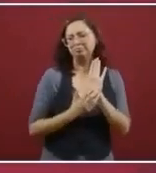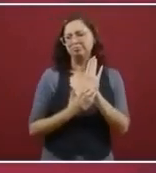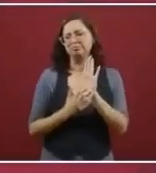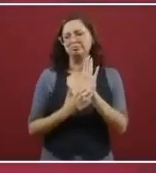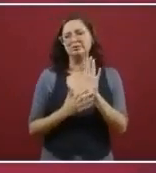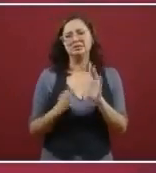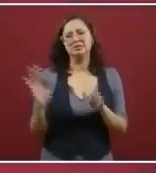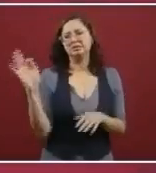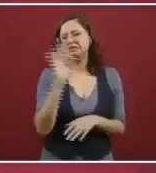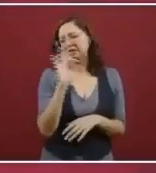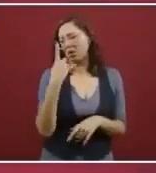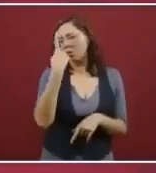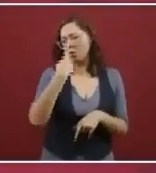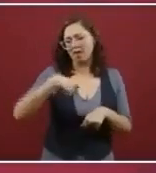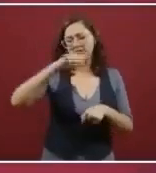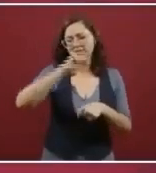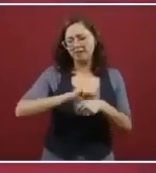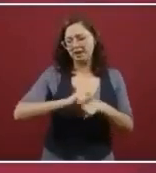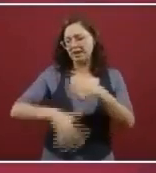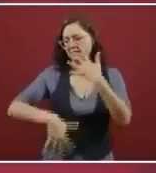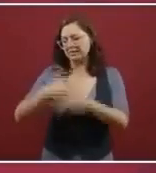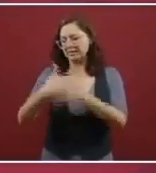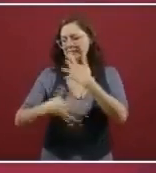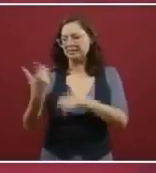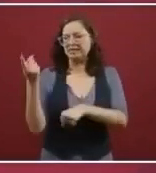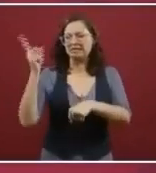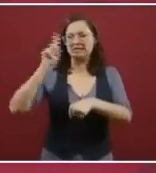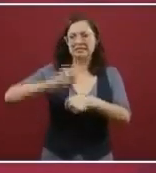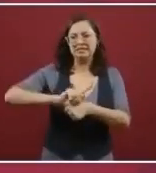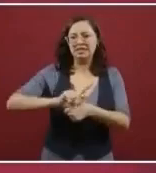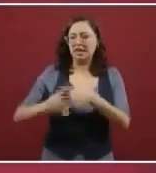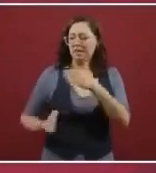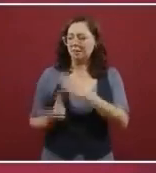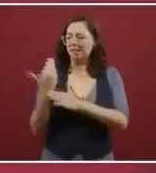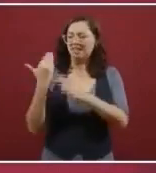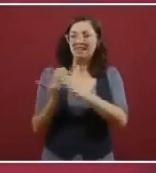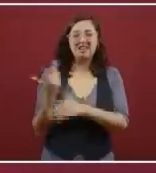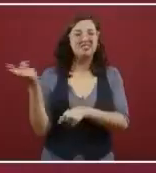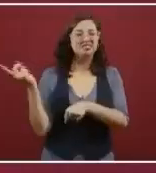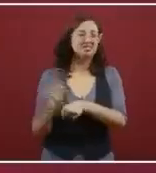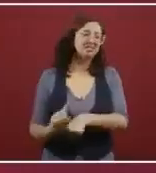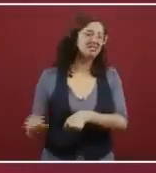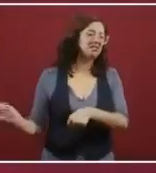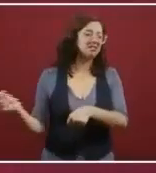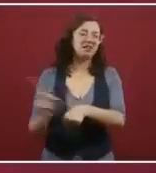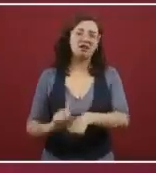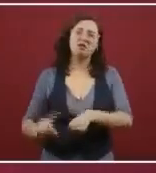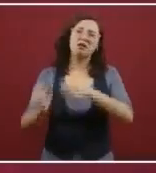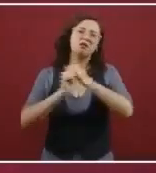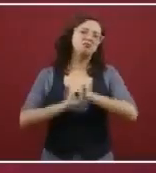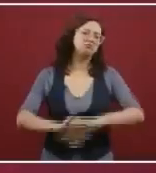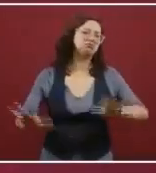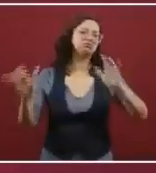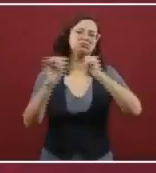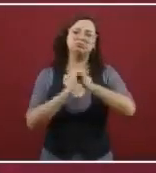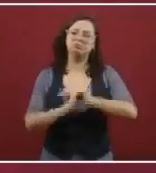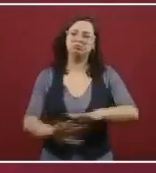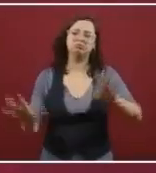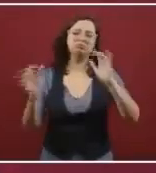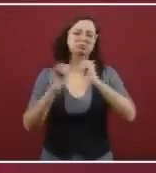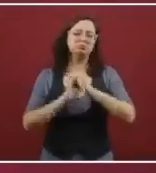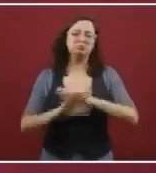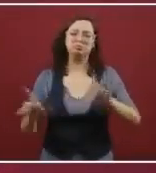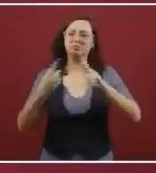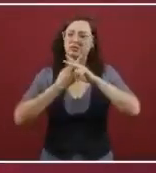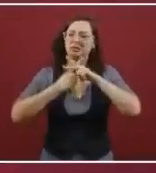una semana, 15 días en las mañanas a estar hablando de ese tema. Y cuando arranque la